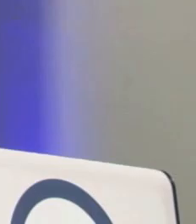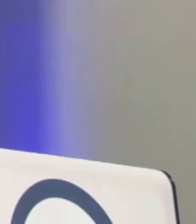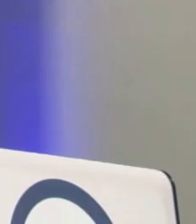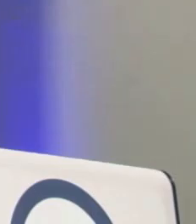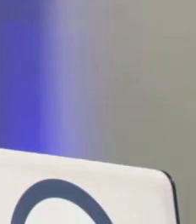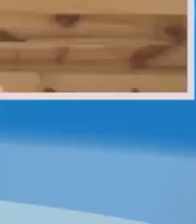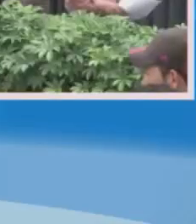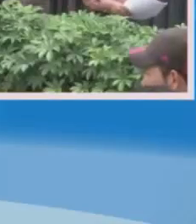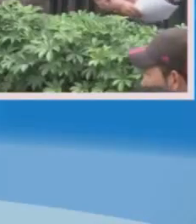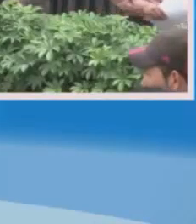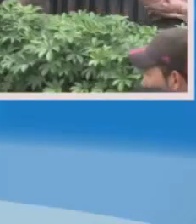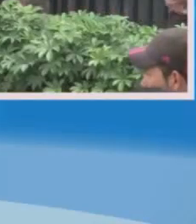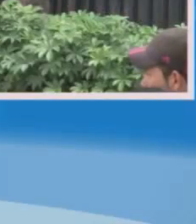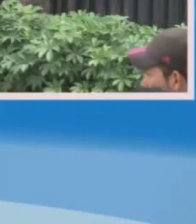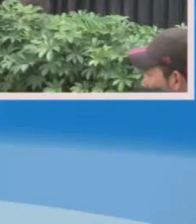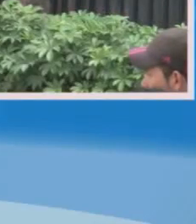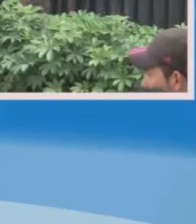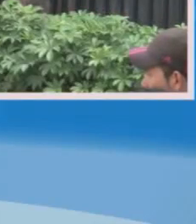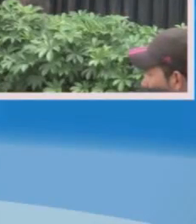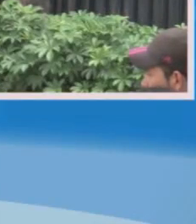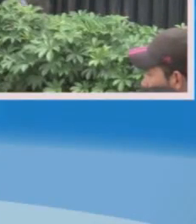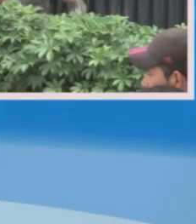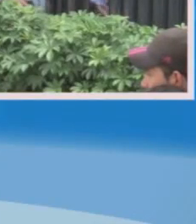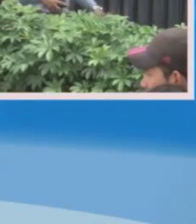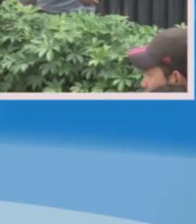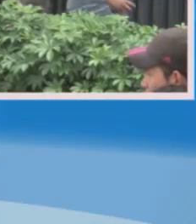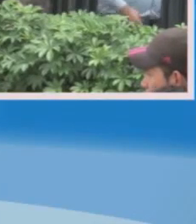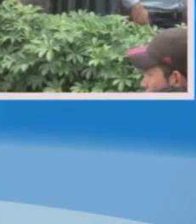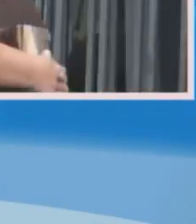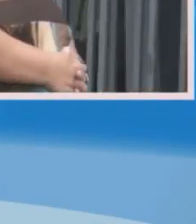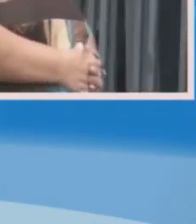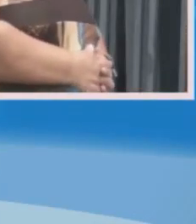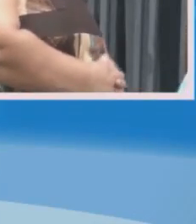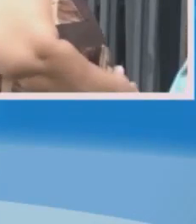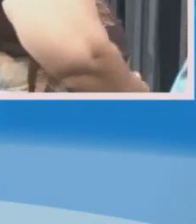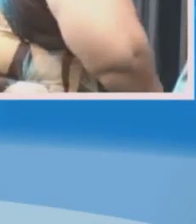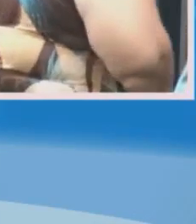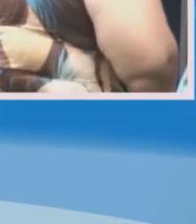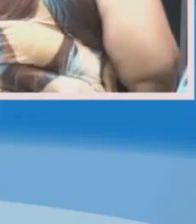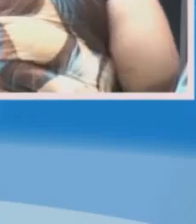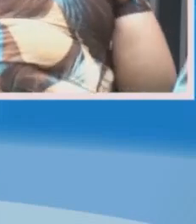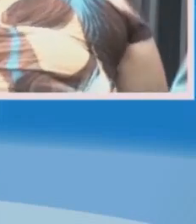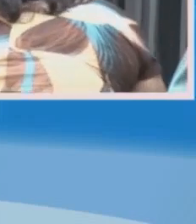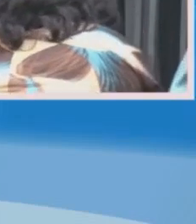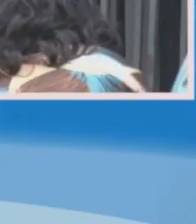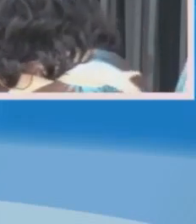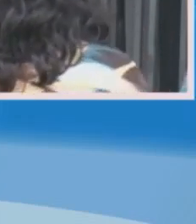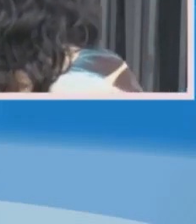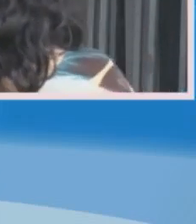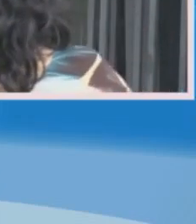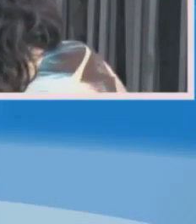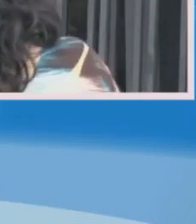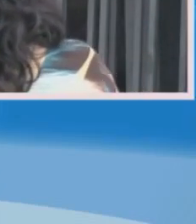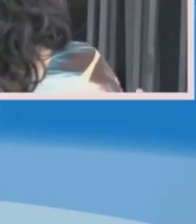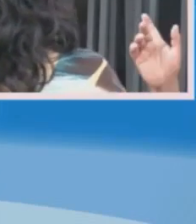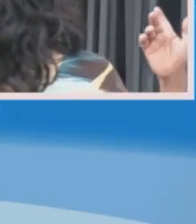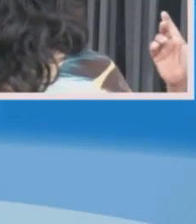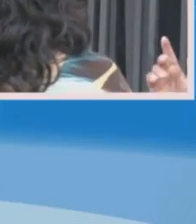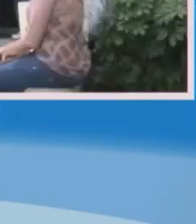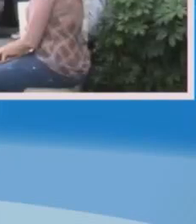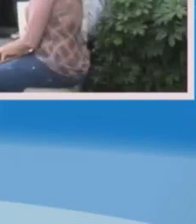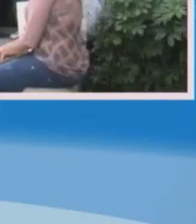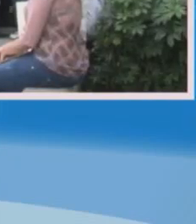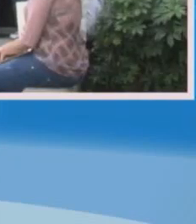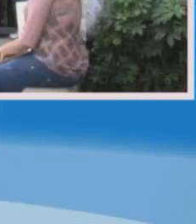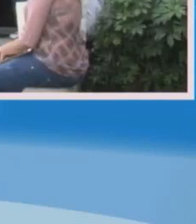el sentir de la población alrededor de la ley vigente es justamente el que diariamente